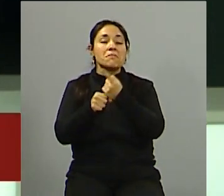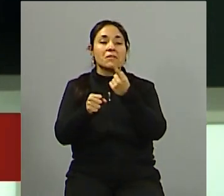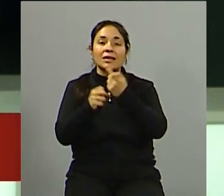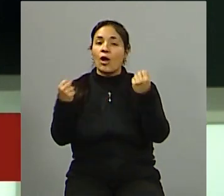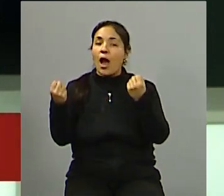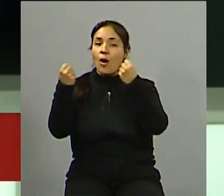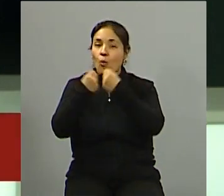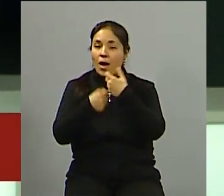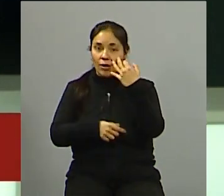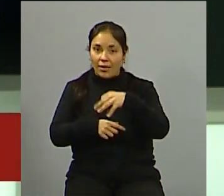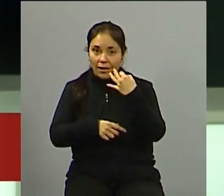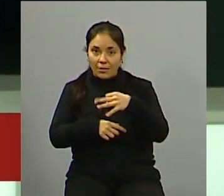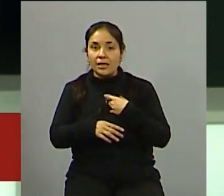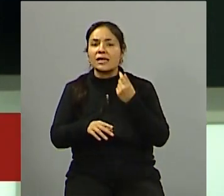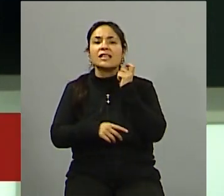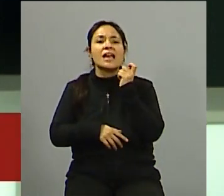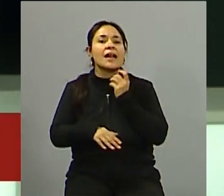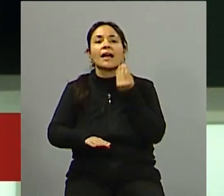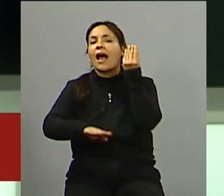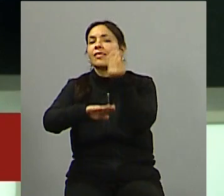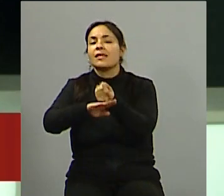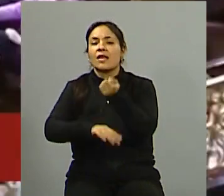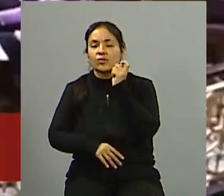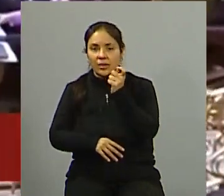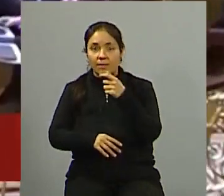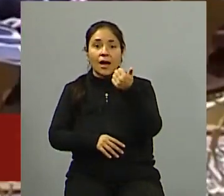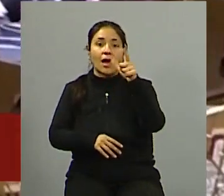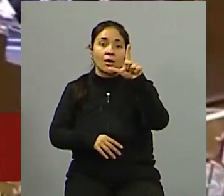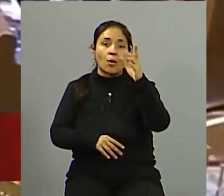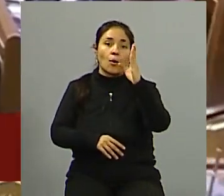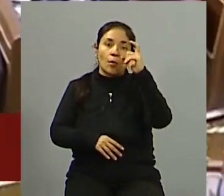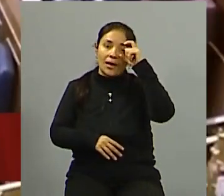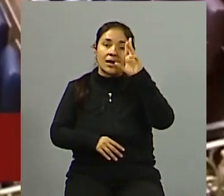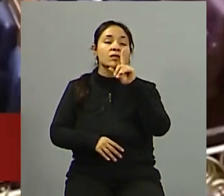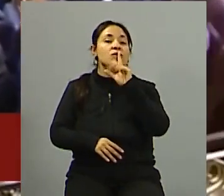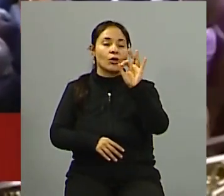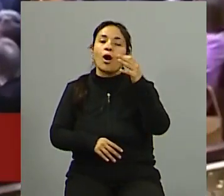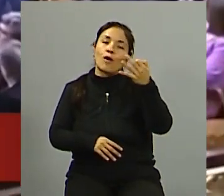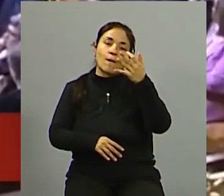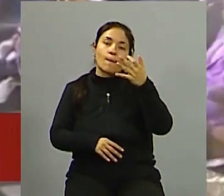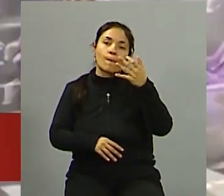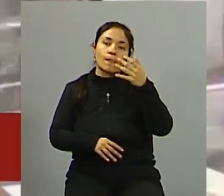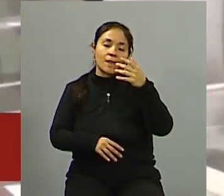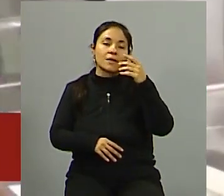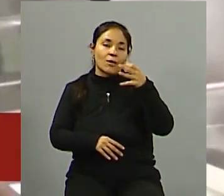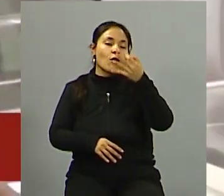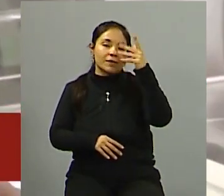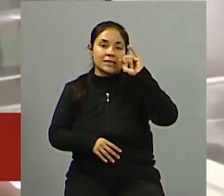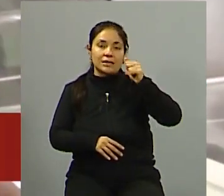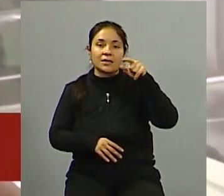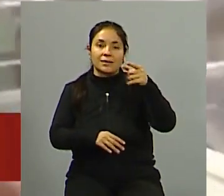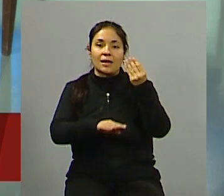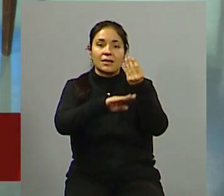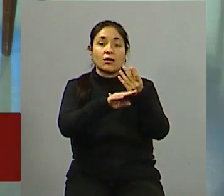Sí. ¿Quién iba a ser el candidato? Alberto Núñez Feijóo, que termina siendo el candidato,